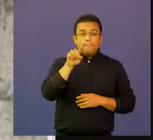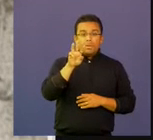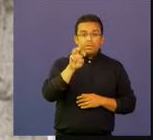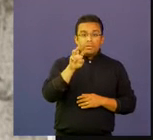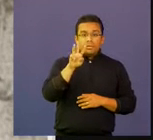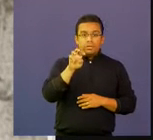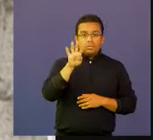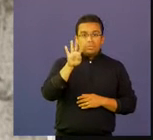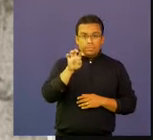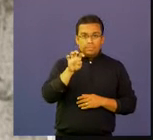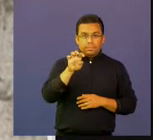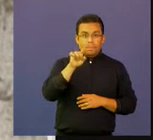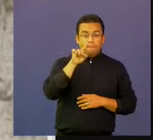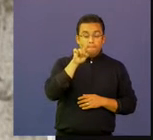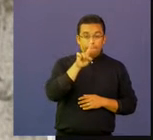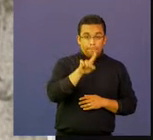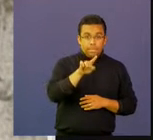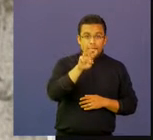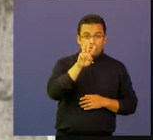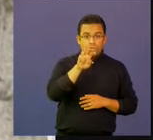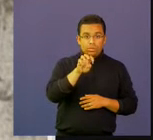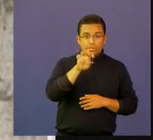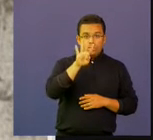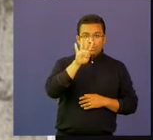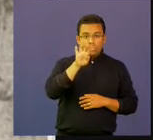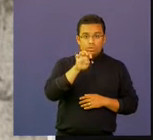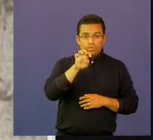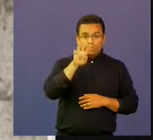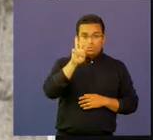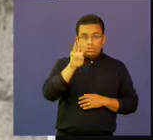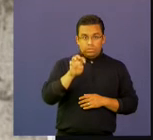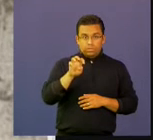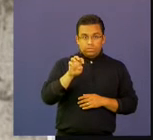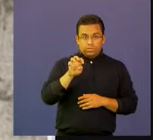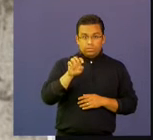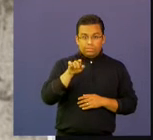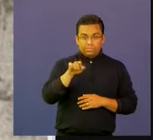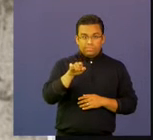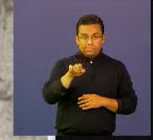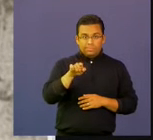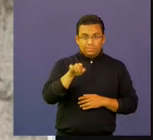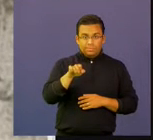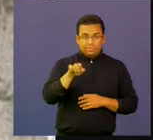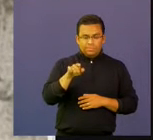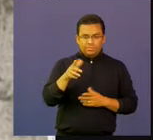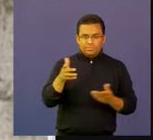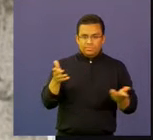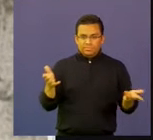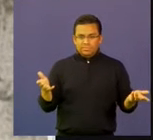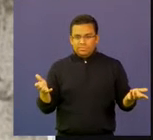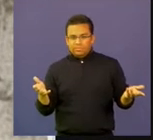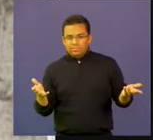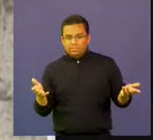1899. Voy a contar esta historia para decirles dónde estamos, para dónde vamos y qué esperamos de ustedes.